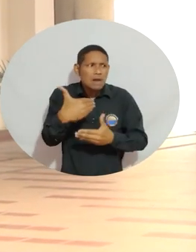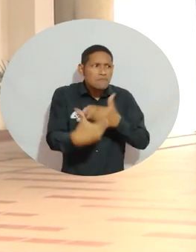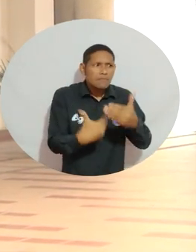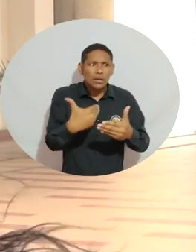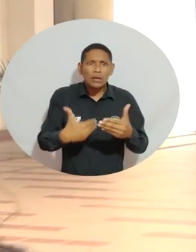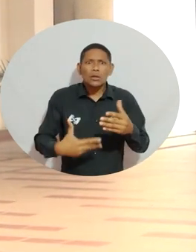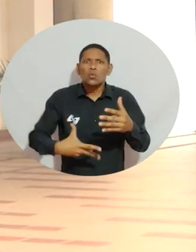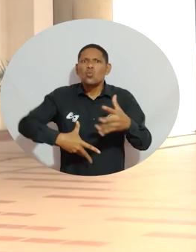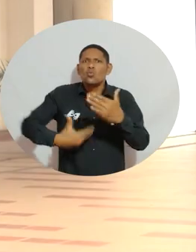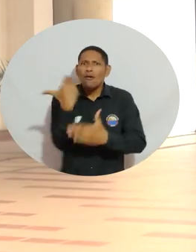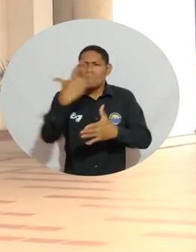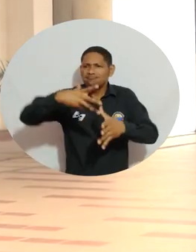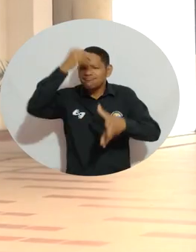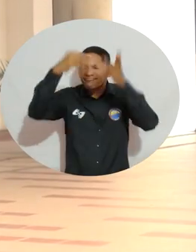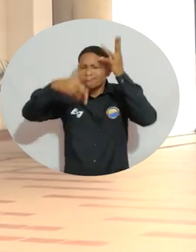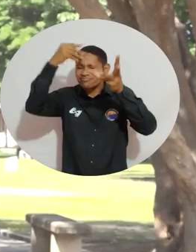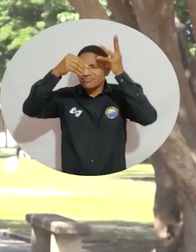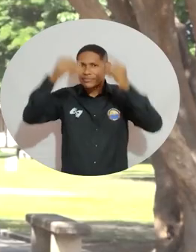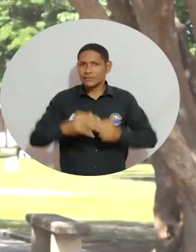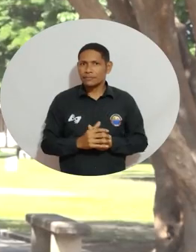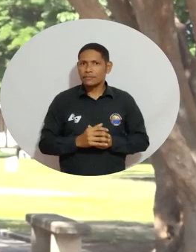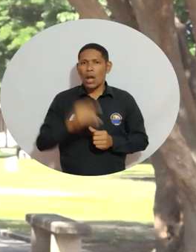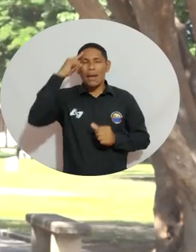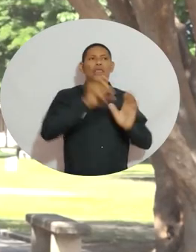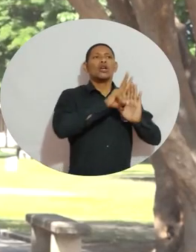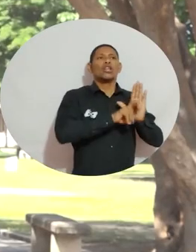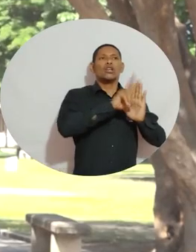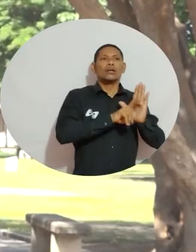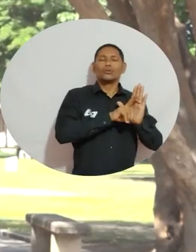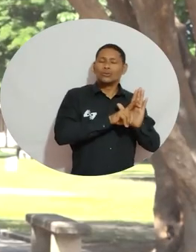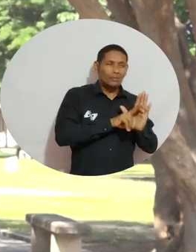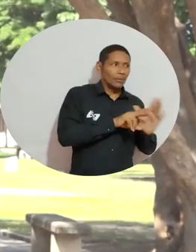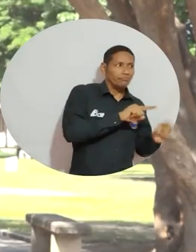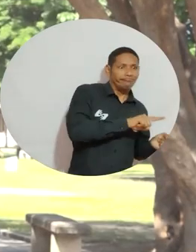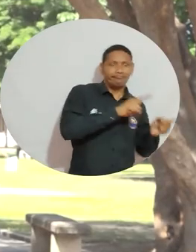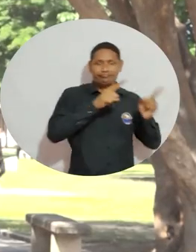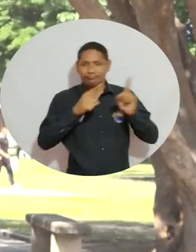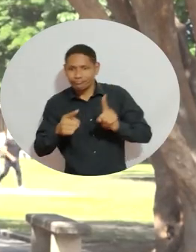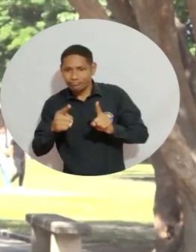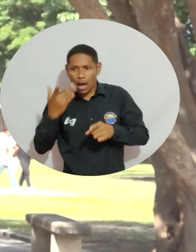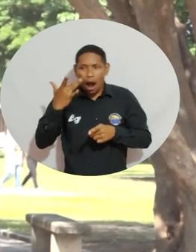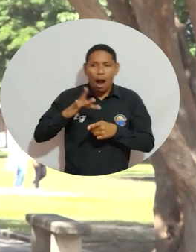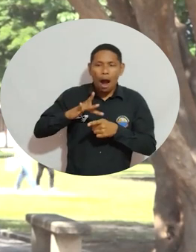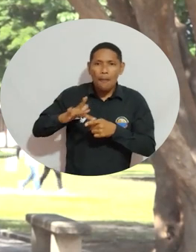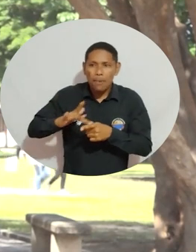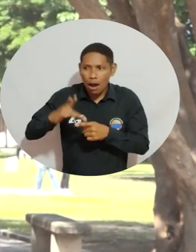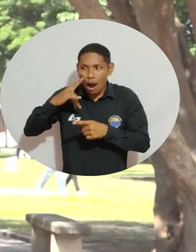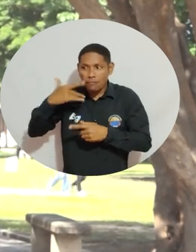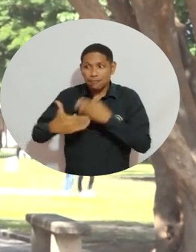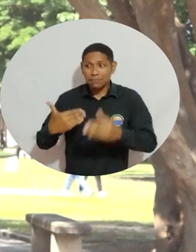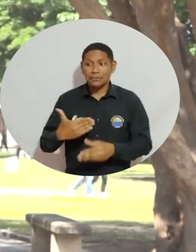día se va sumando un aprendizaje nuevo. No simplemente pura teoría, sino que ya es trabajo como tal,